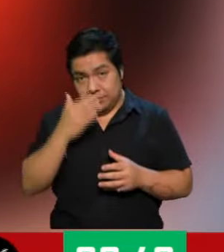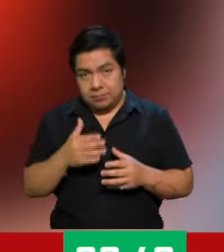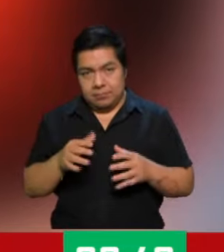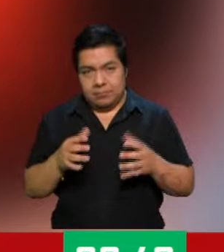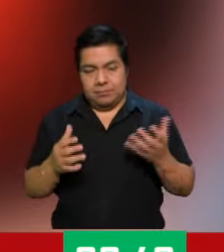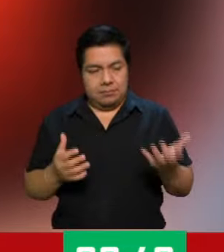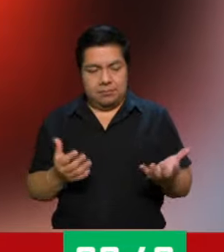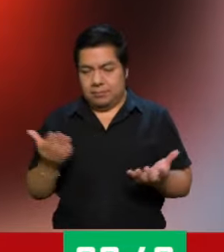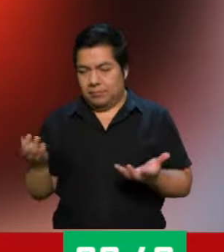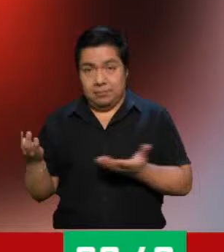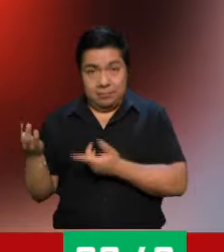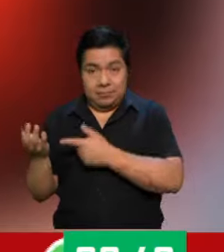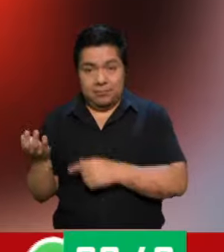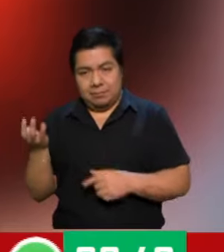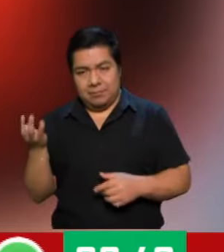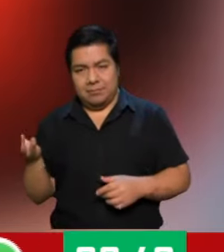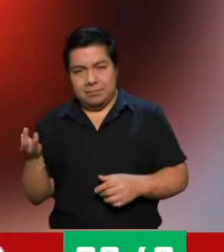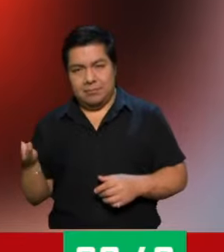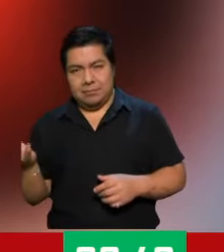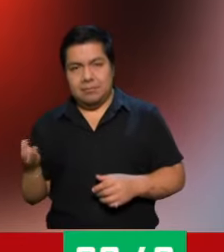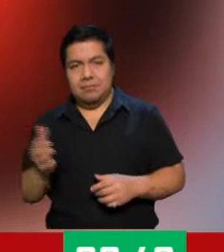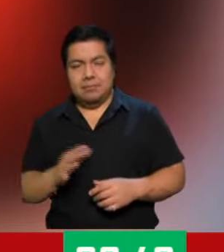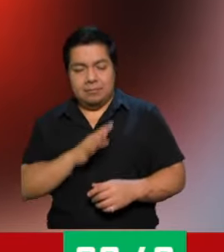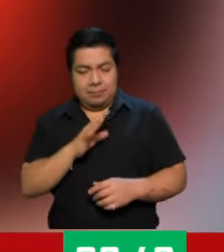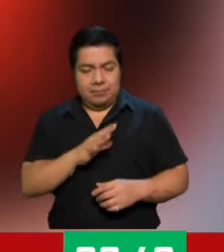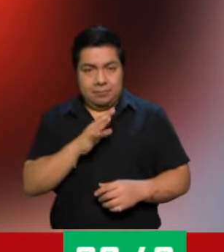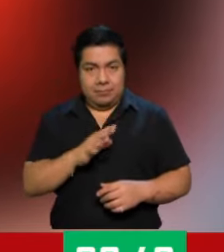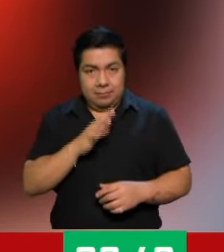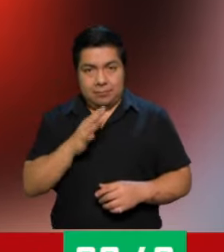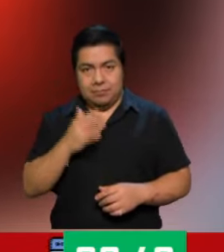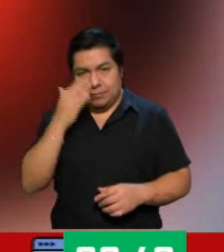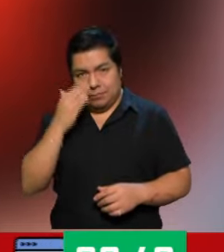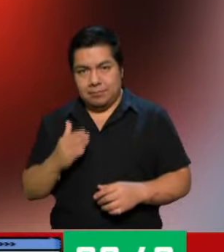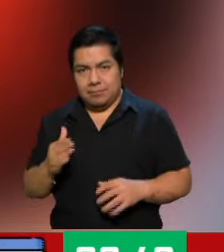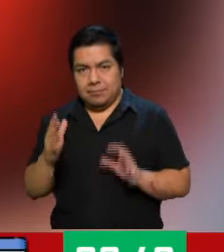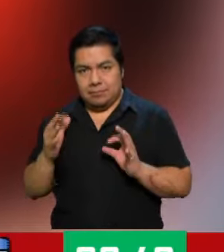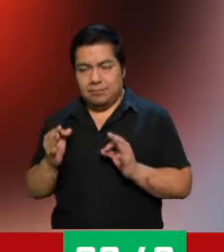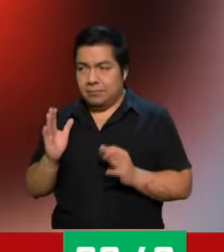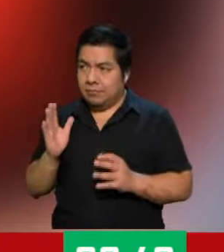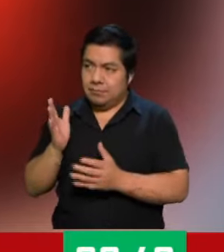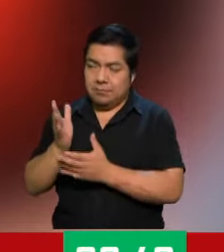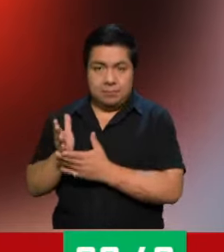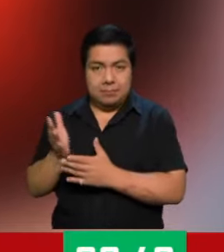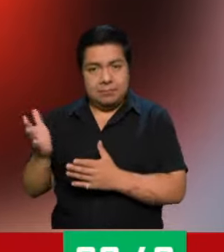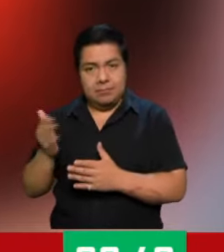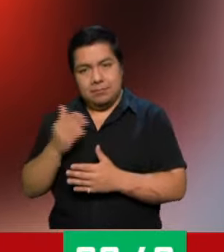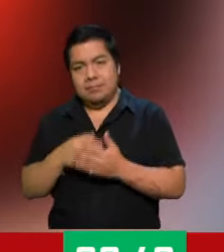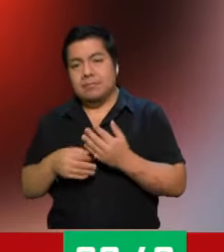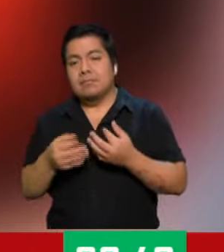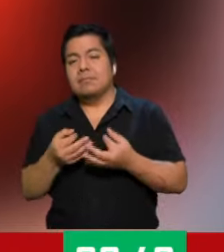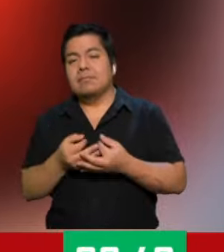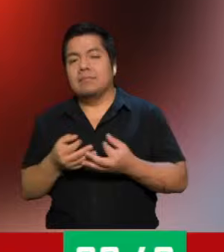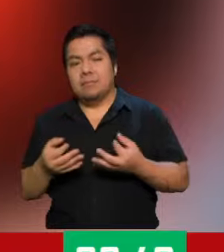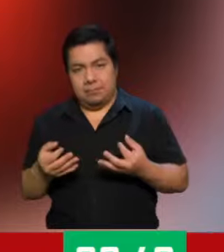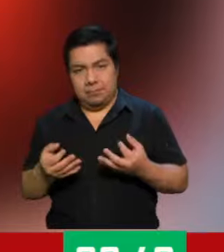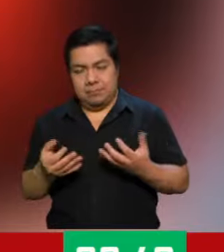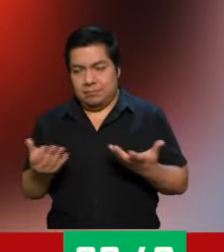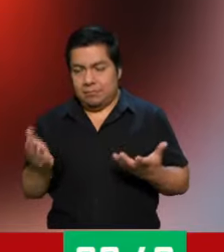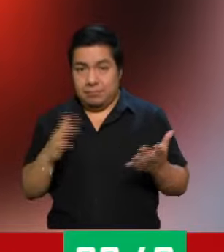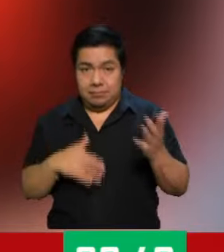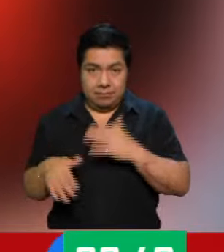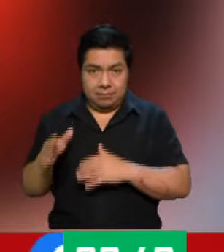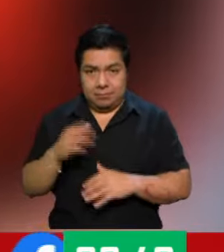mano derecha, nosotros, los blancos, tenemos el destino manifiesto por arruinar la tierra. Eso es lo que